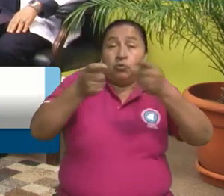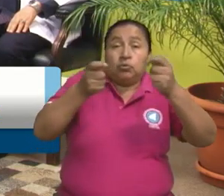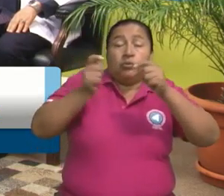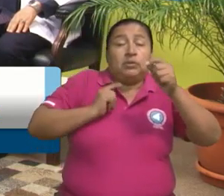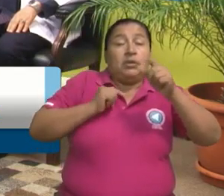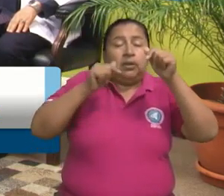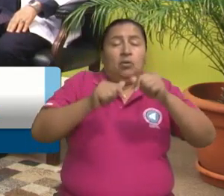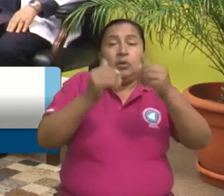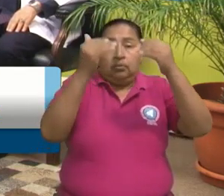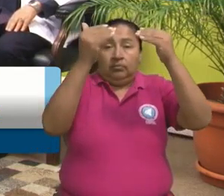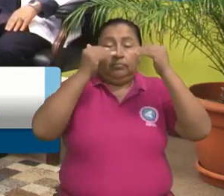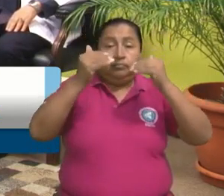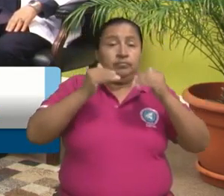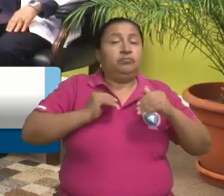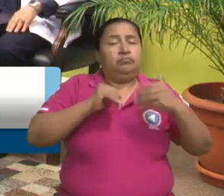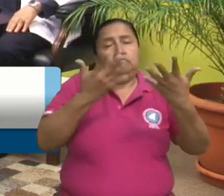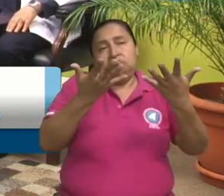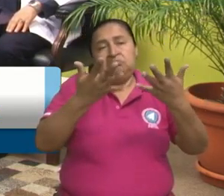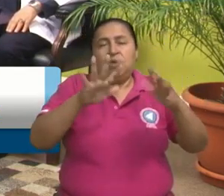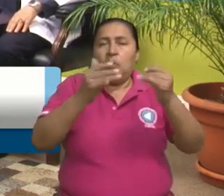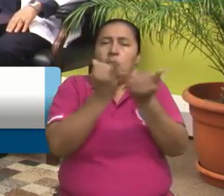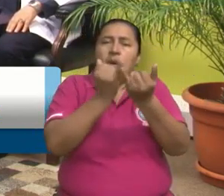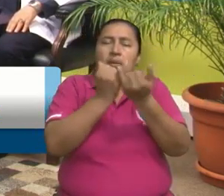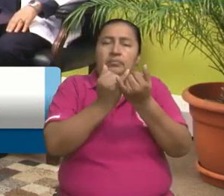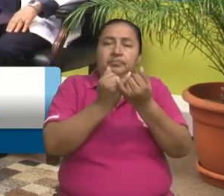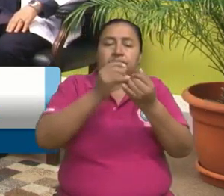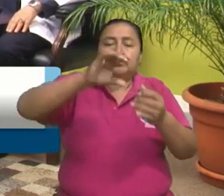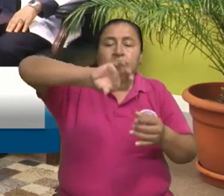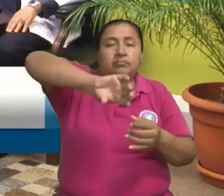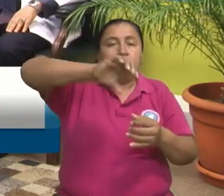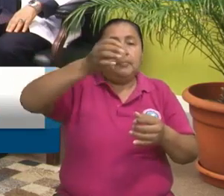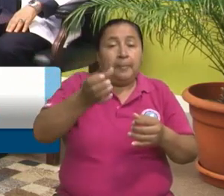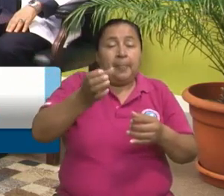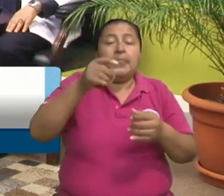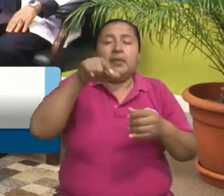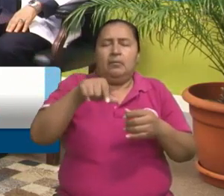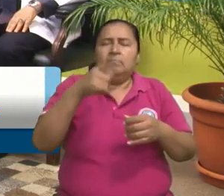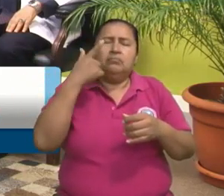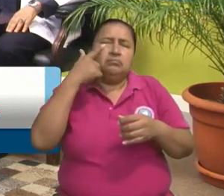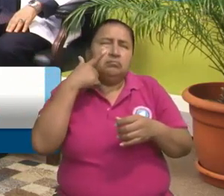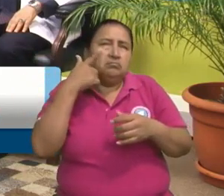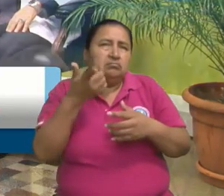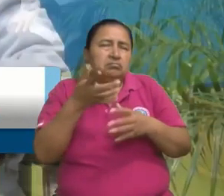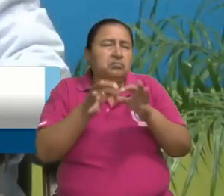estructura que es como un reloj de arena fíjate qué interesantes